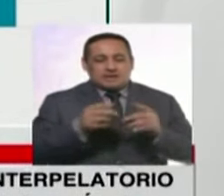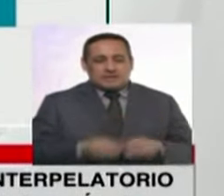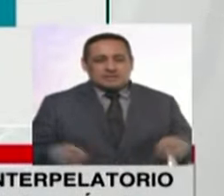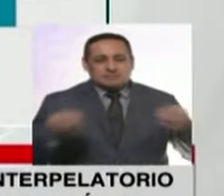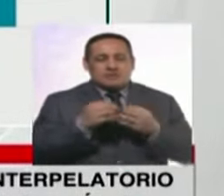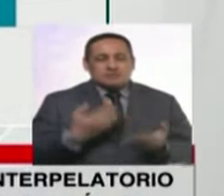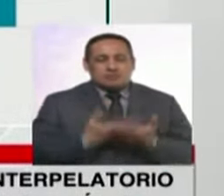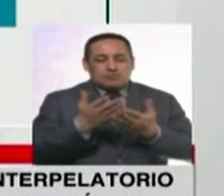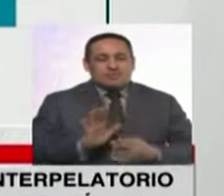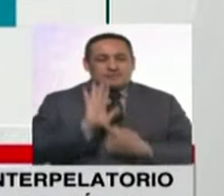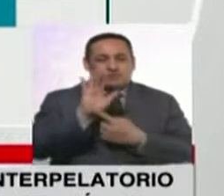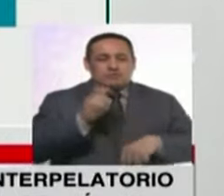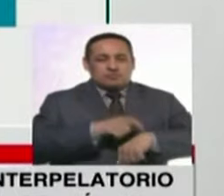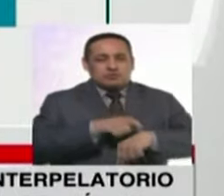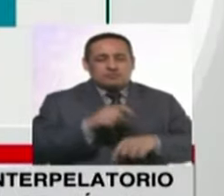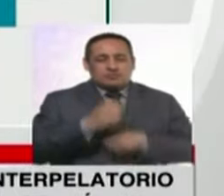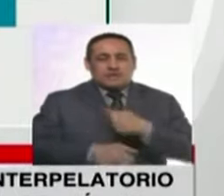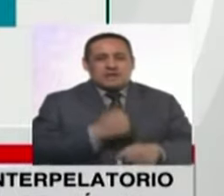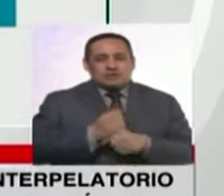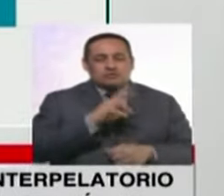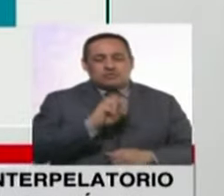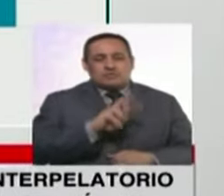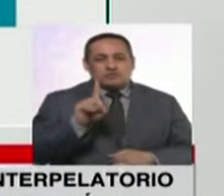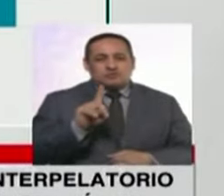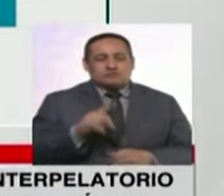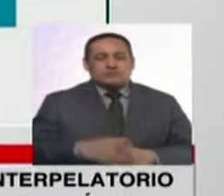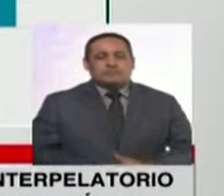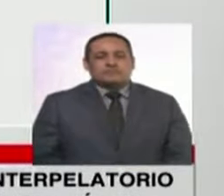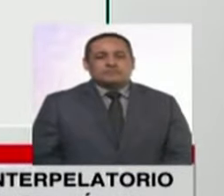si la comparamos con el mismo periodo del año 2021